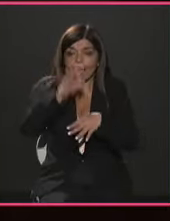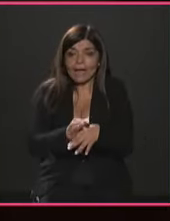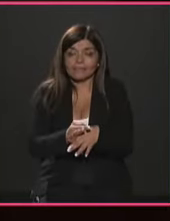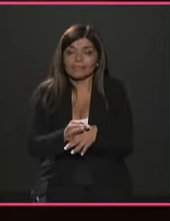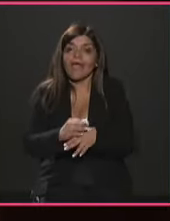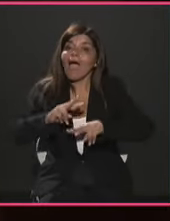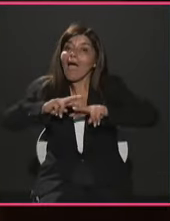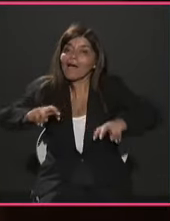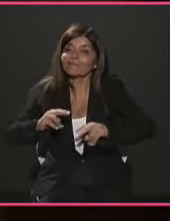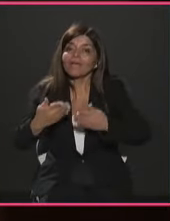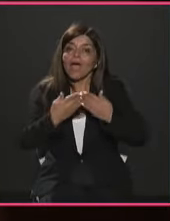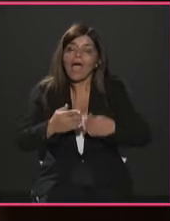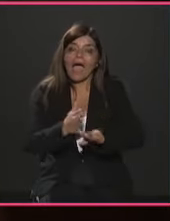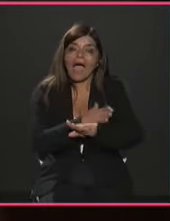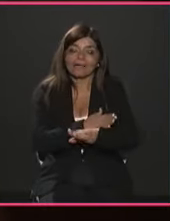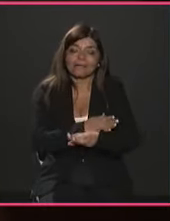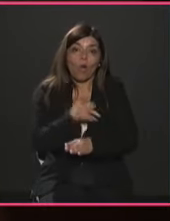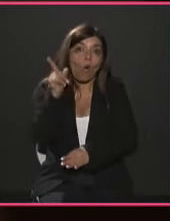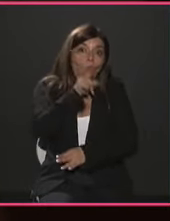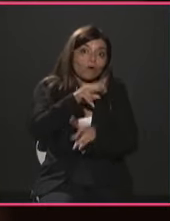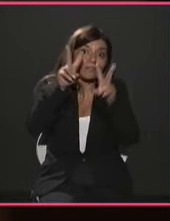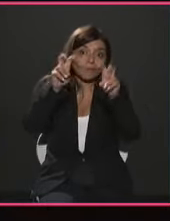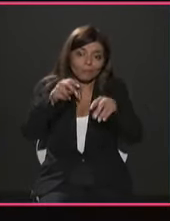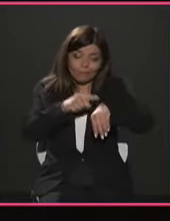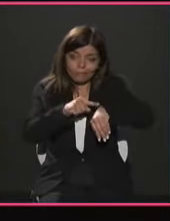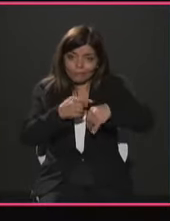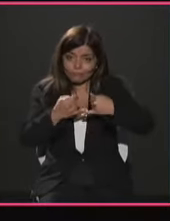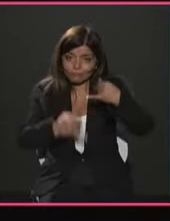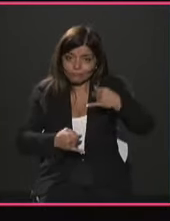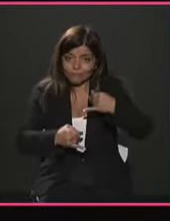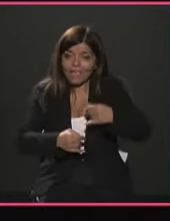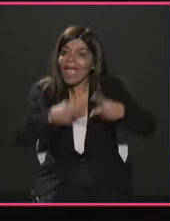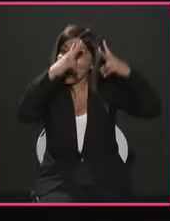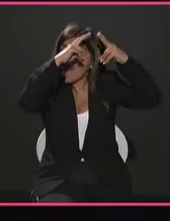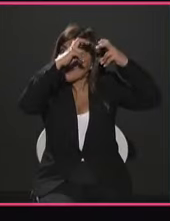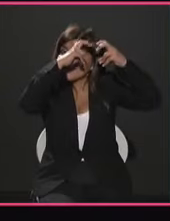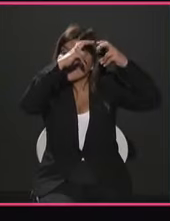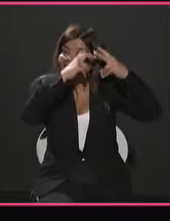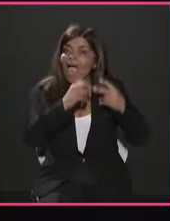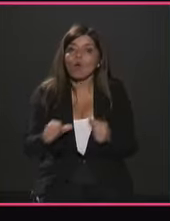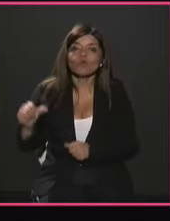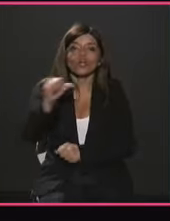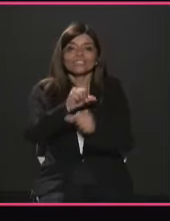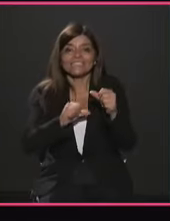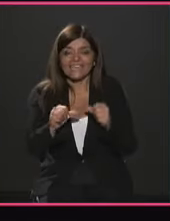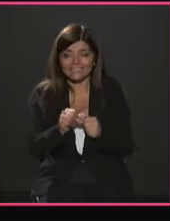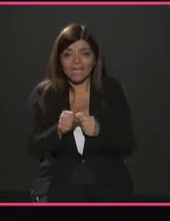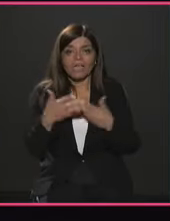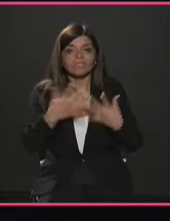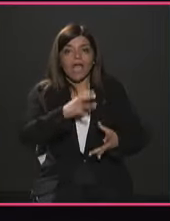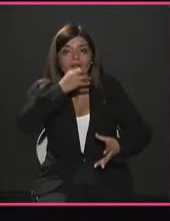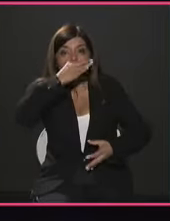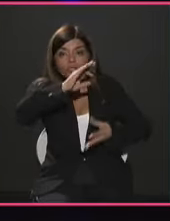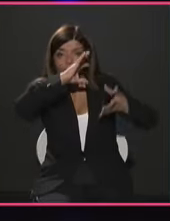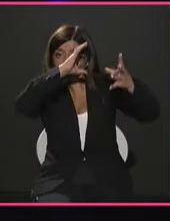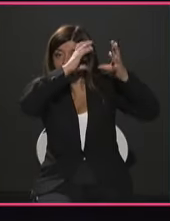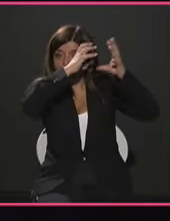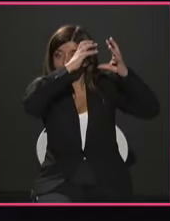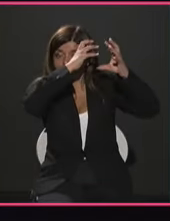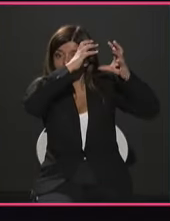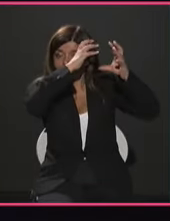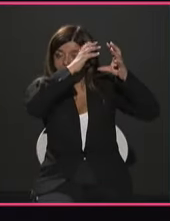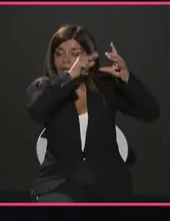preimplantacional ya se me está acabando el tiempo neurociencia ya mencioné creo que el cerebro es